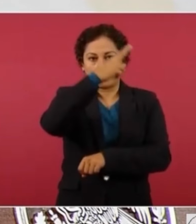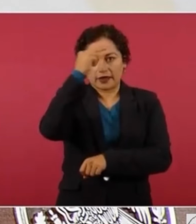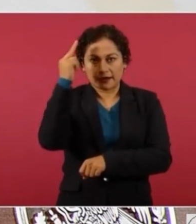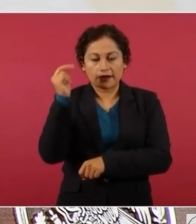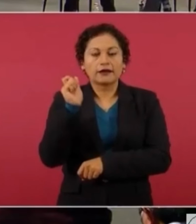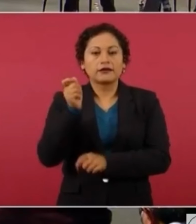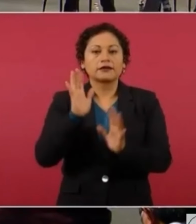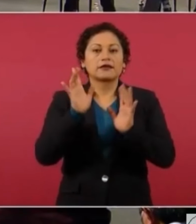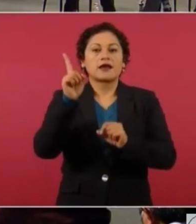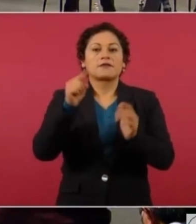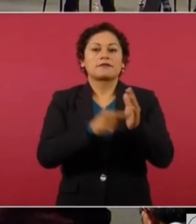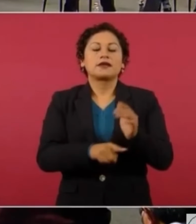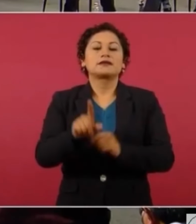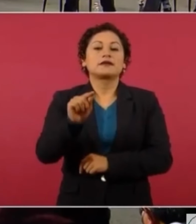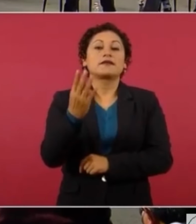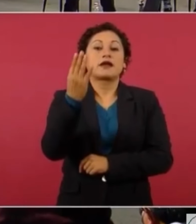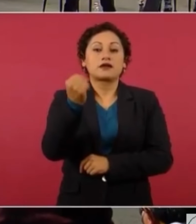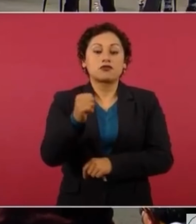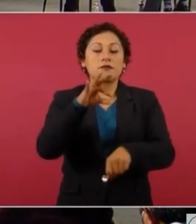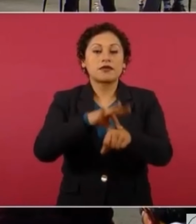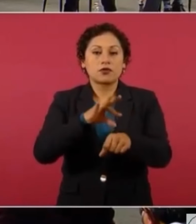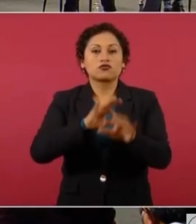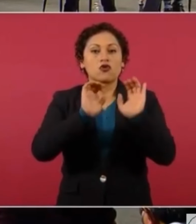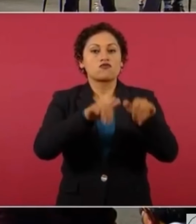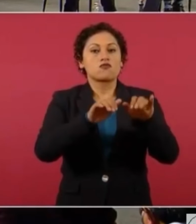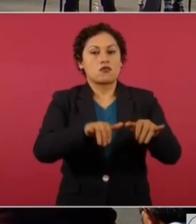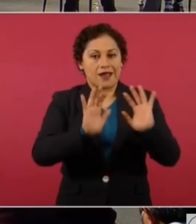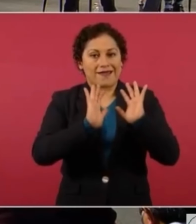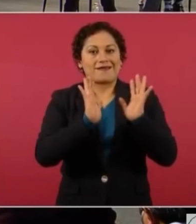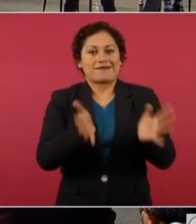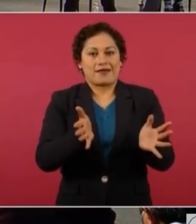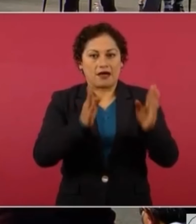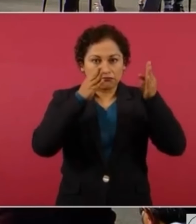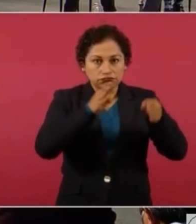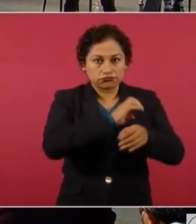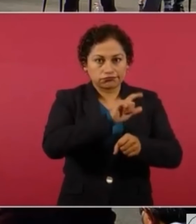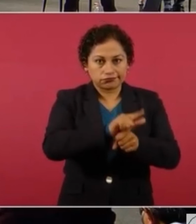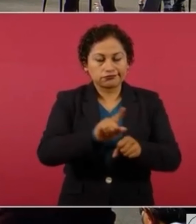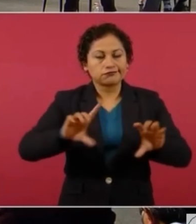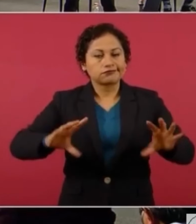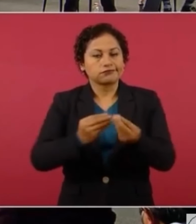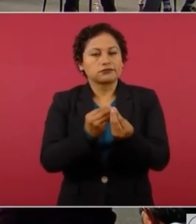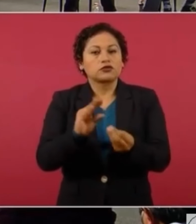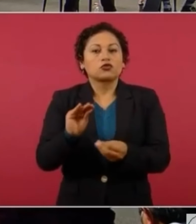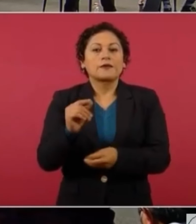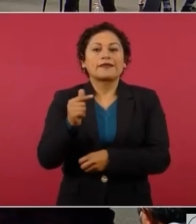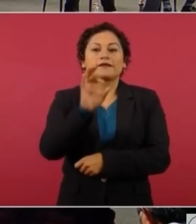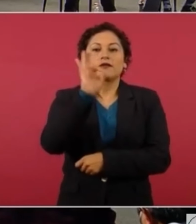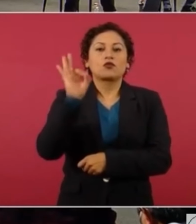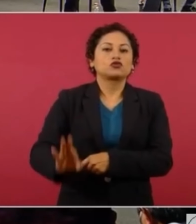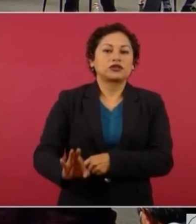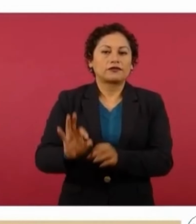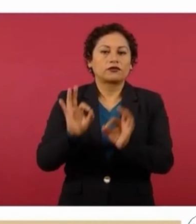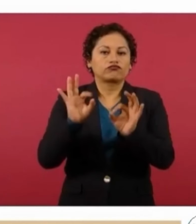con 1,079 médicos especialistas y médicos generales, que equivalen a un 97% de la cobertura,